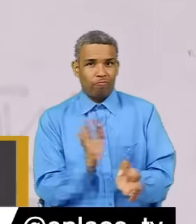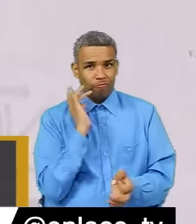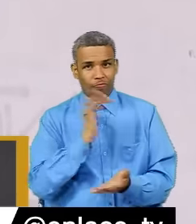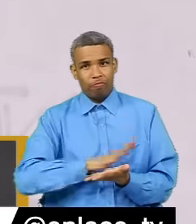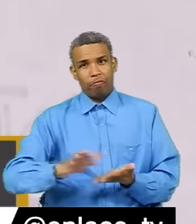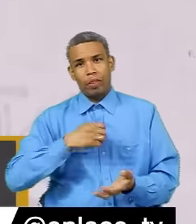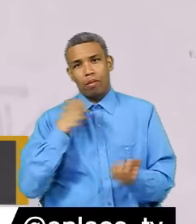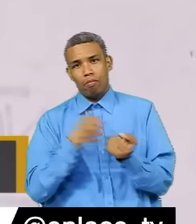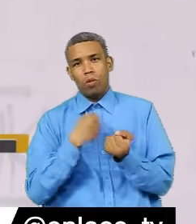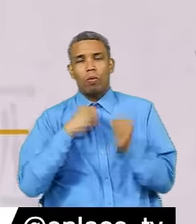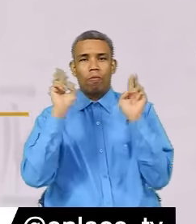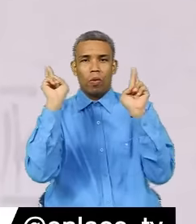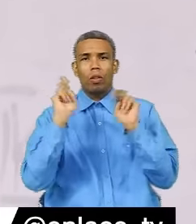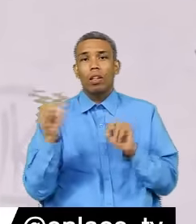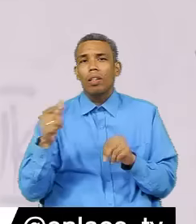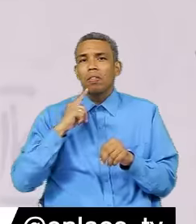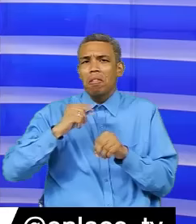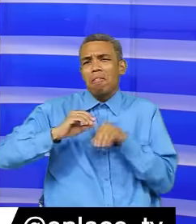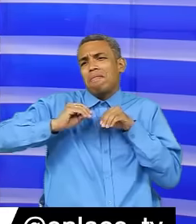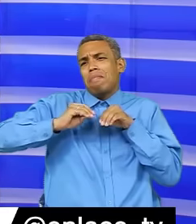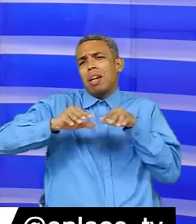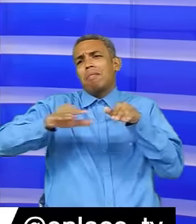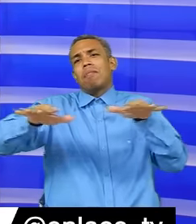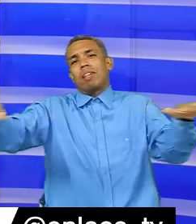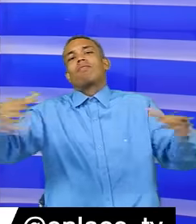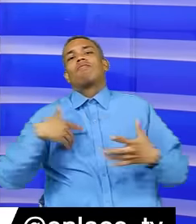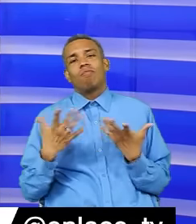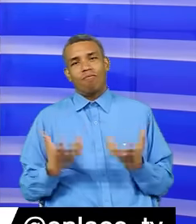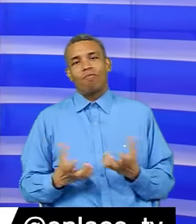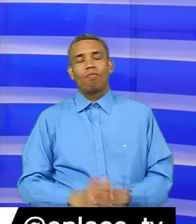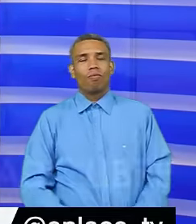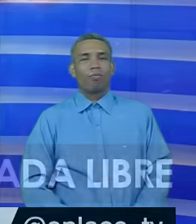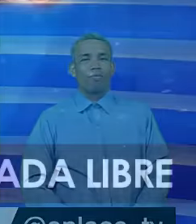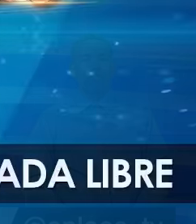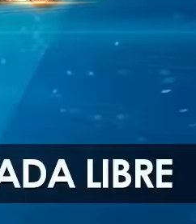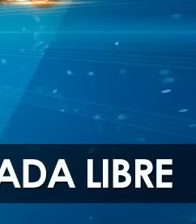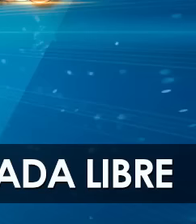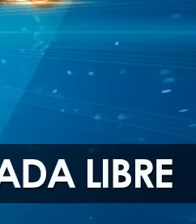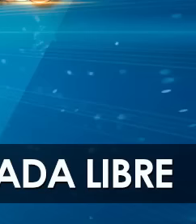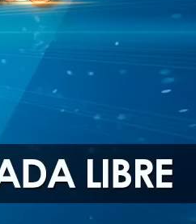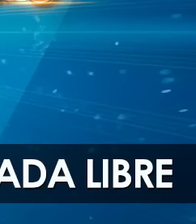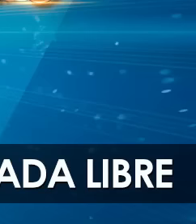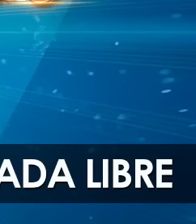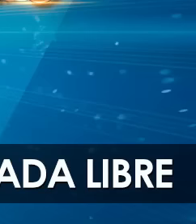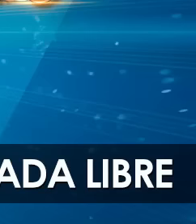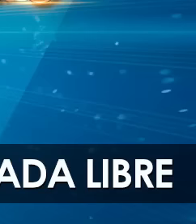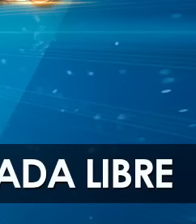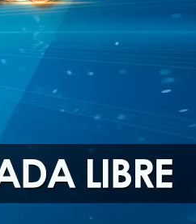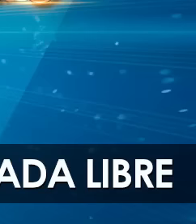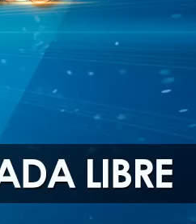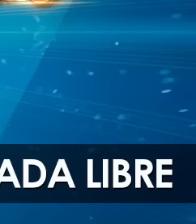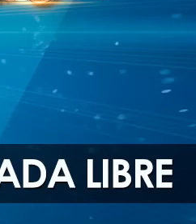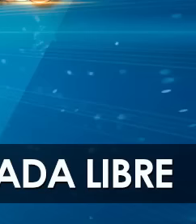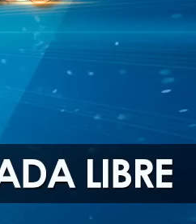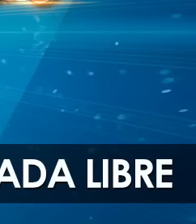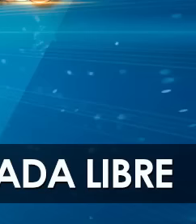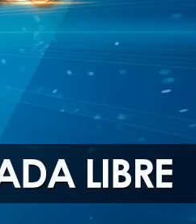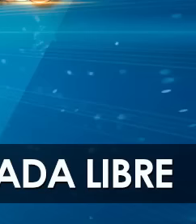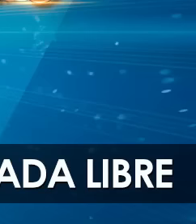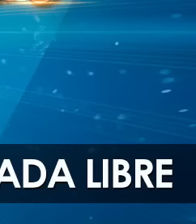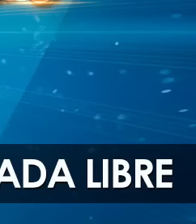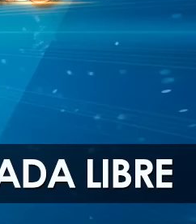realizándolas en diferentes puntos de Barranca Bermeja. Gran homenaje a Juan Gabriel este viernes 30 de septiembre